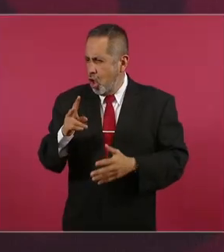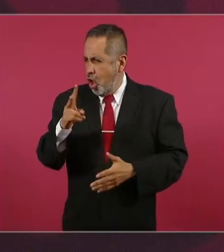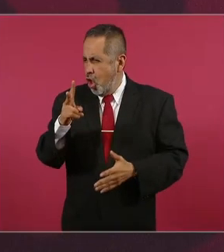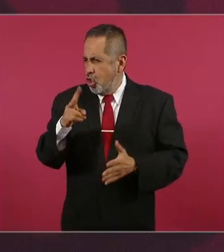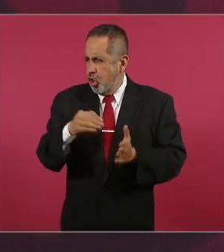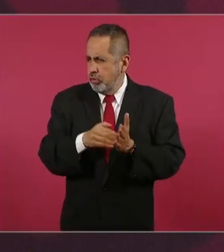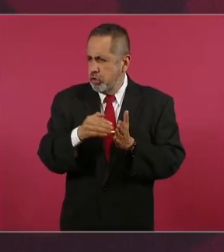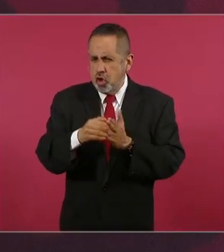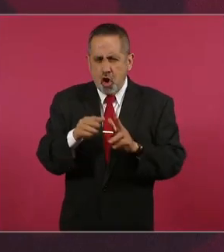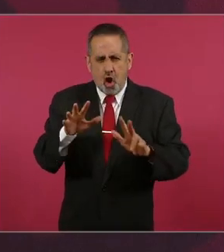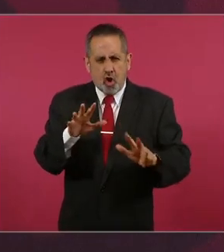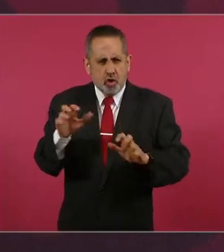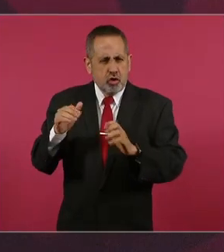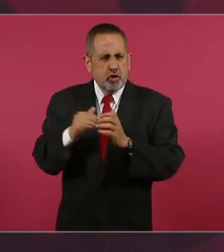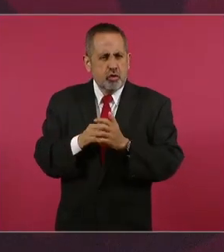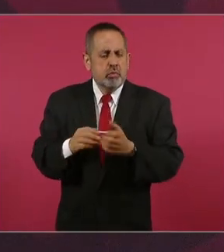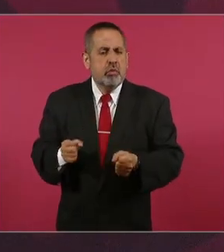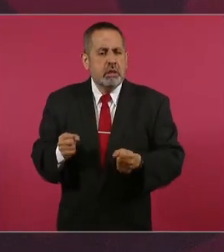2,800,000.